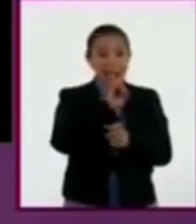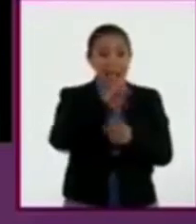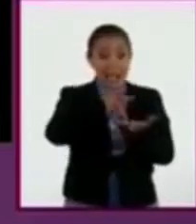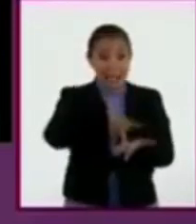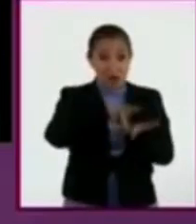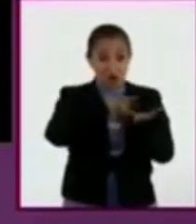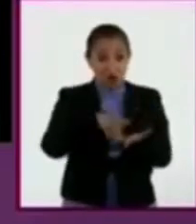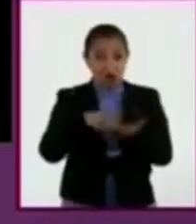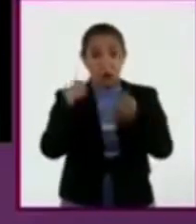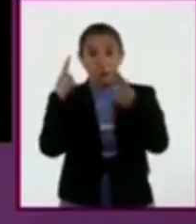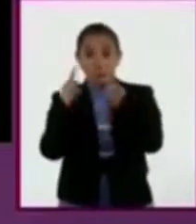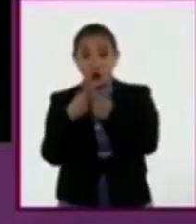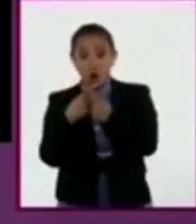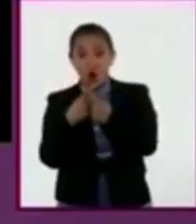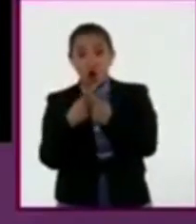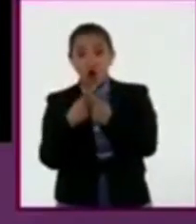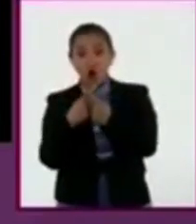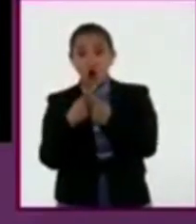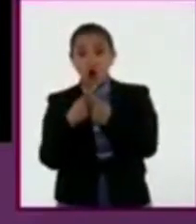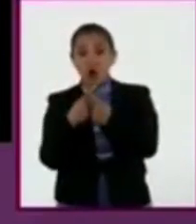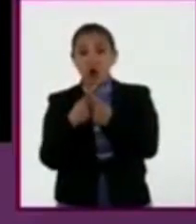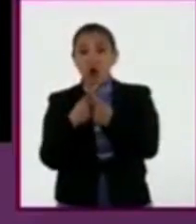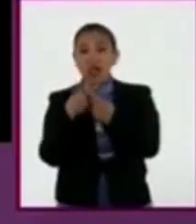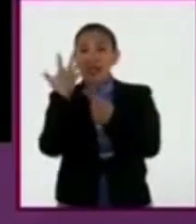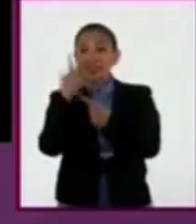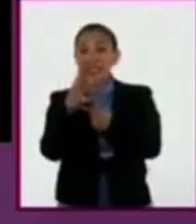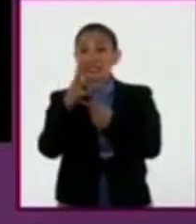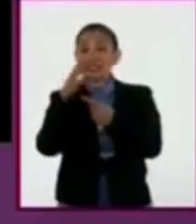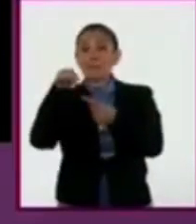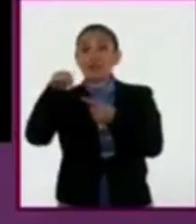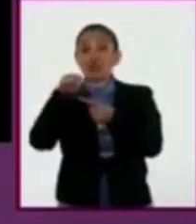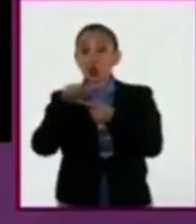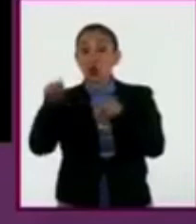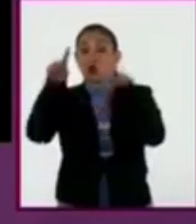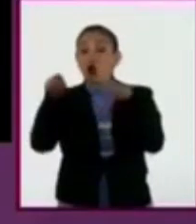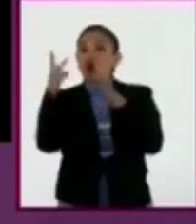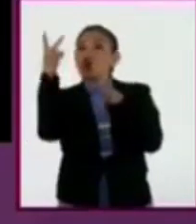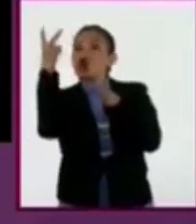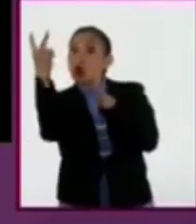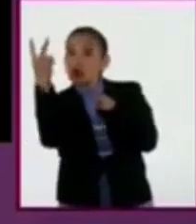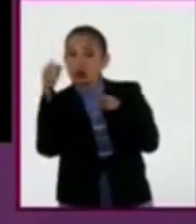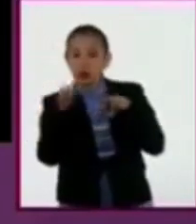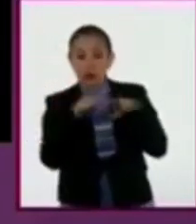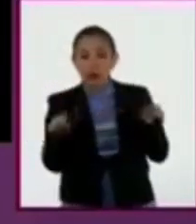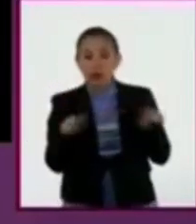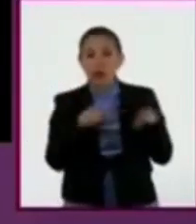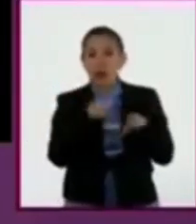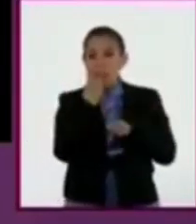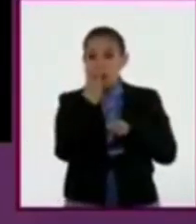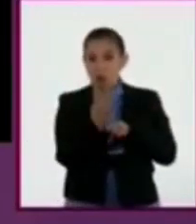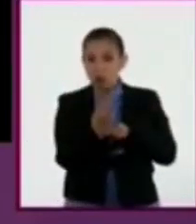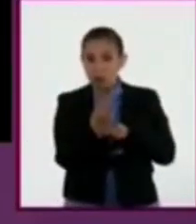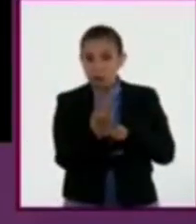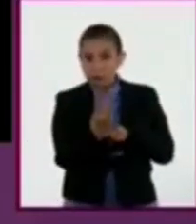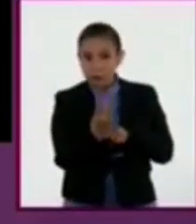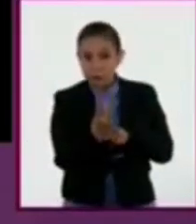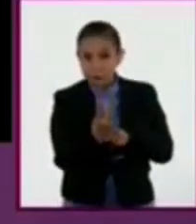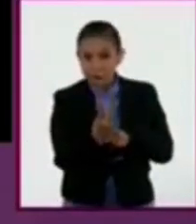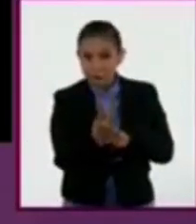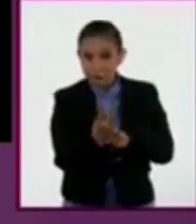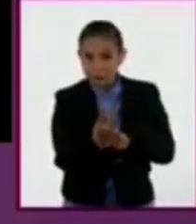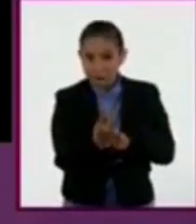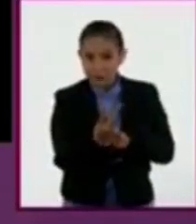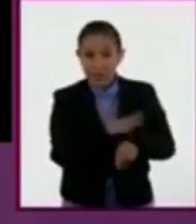60 kilogramos por el cuadrado de 10 metros por segundo y el resultado lo dividimos entre dos.